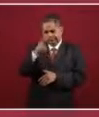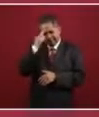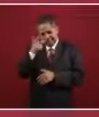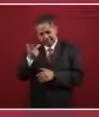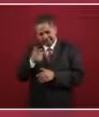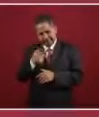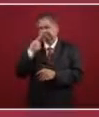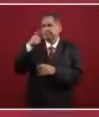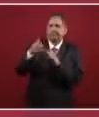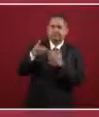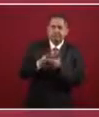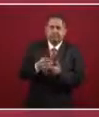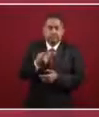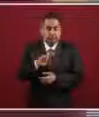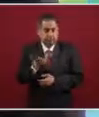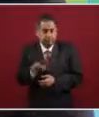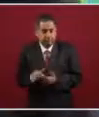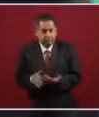Lucía?